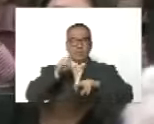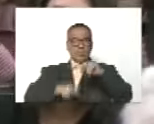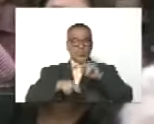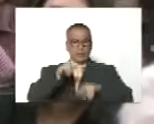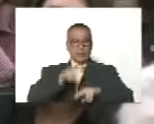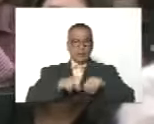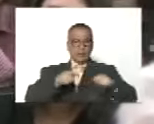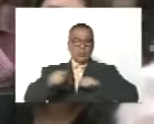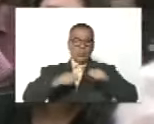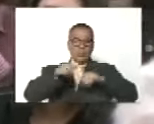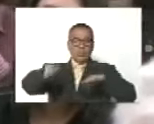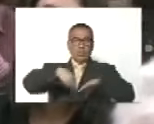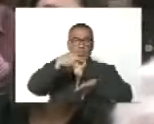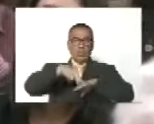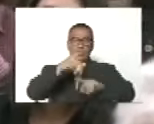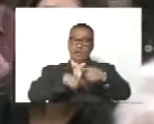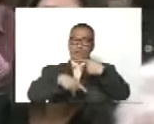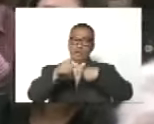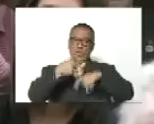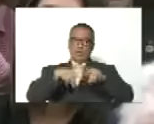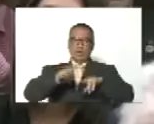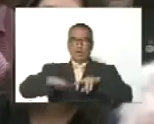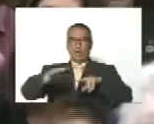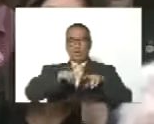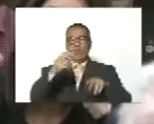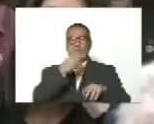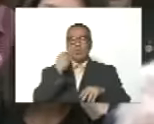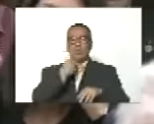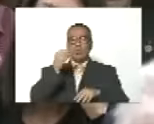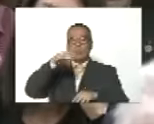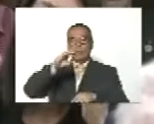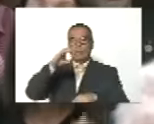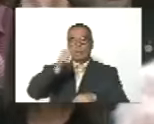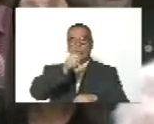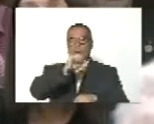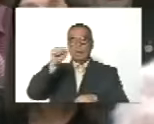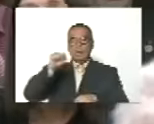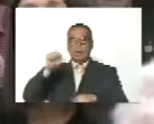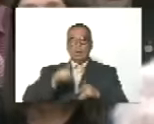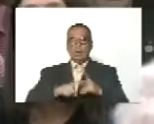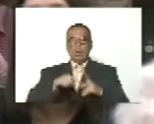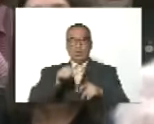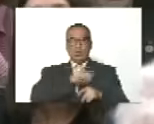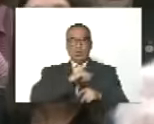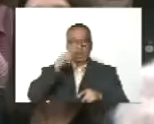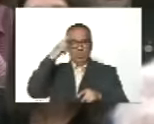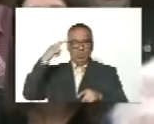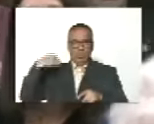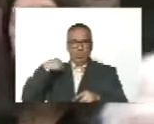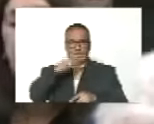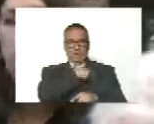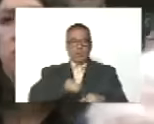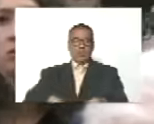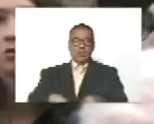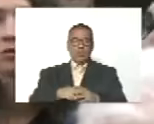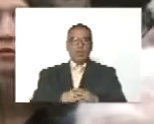el Movimiento Nacional de Teatro para Niñas, Niños y Jóvenes, César Rengifo, el cual tengo el honor de